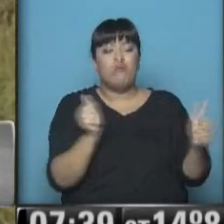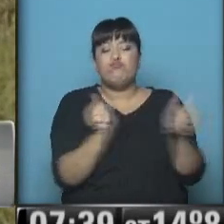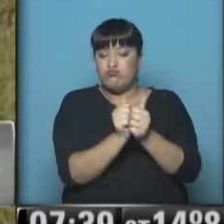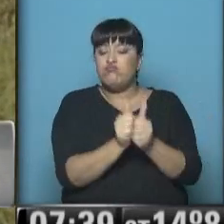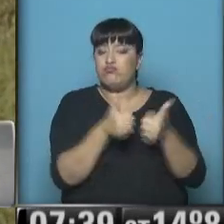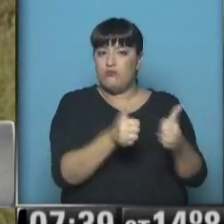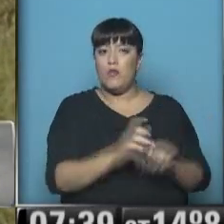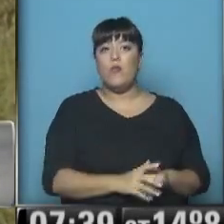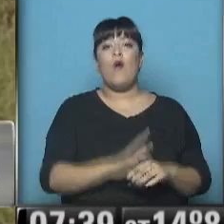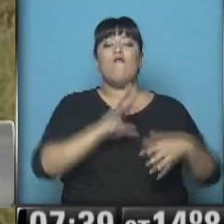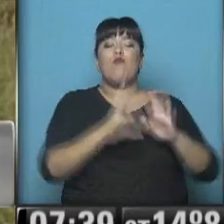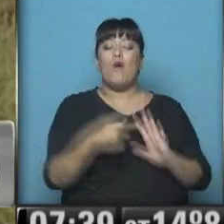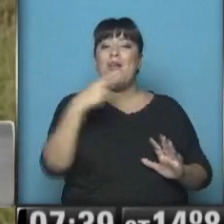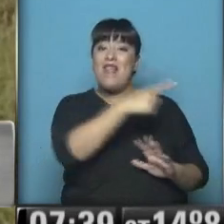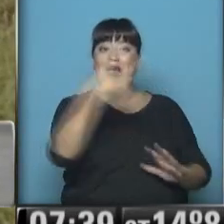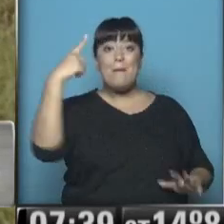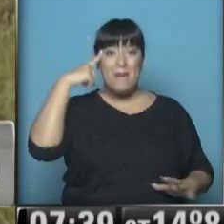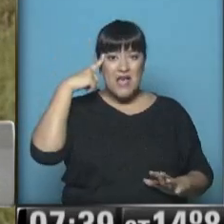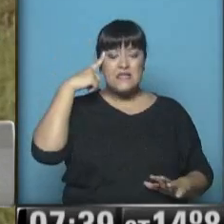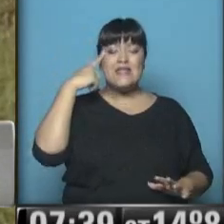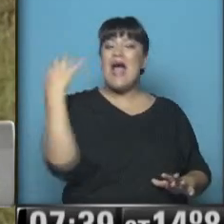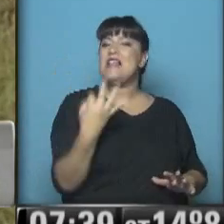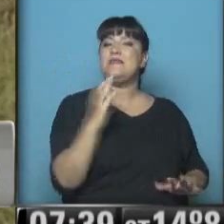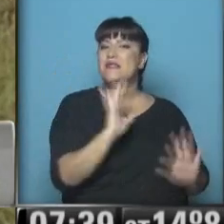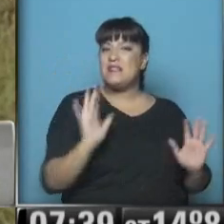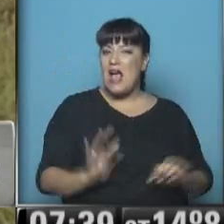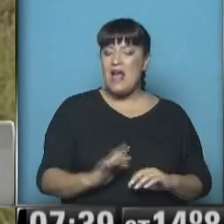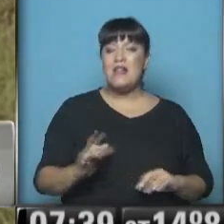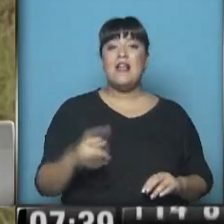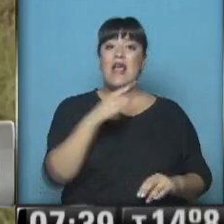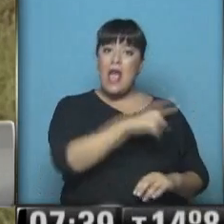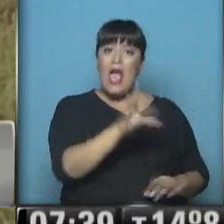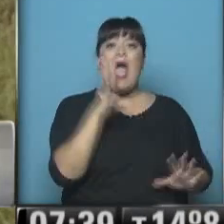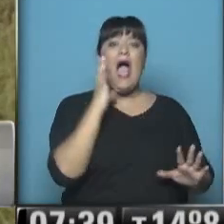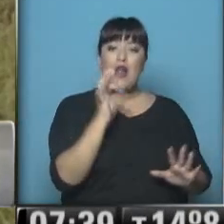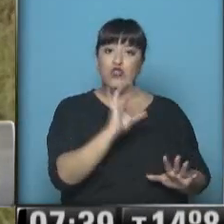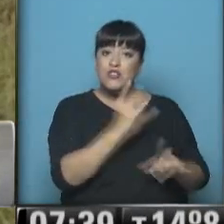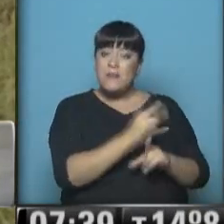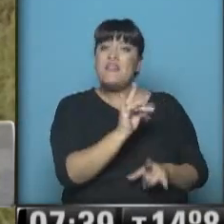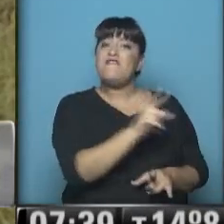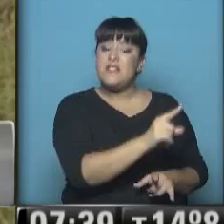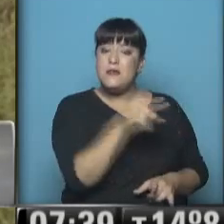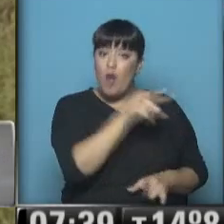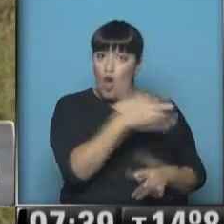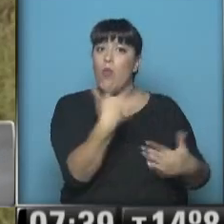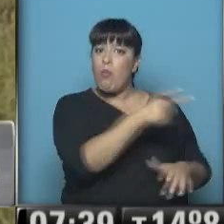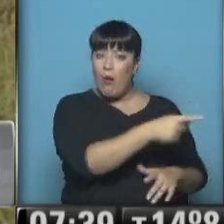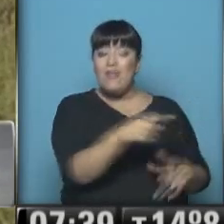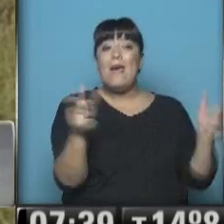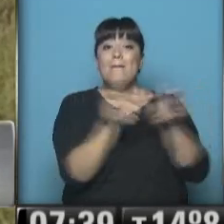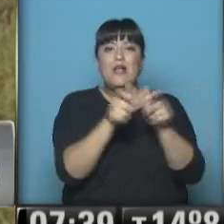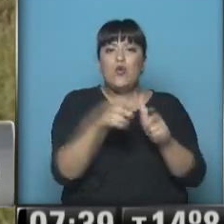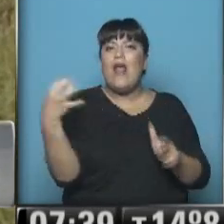punto de vista muy particular ya sea algo que es difícil hacer una película muy original